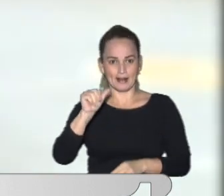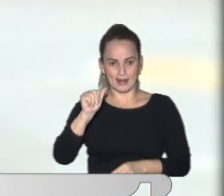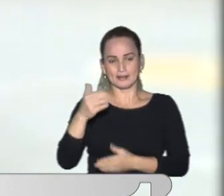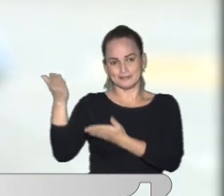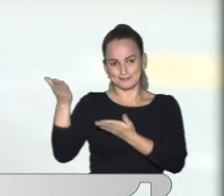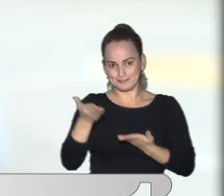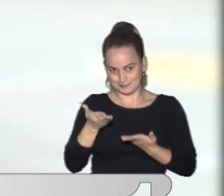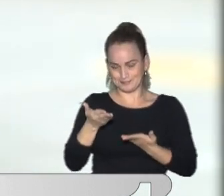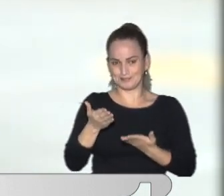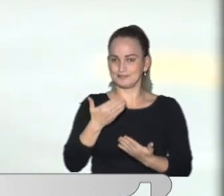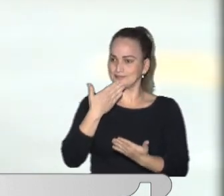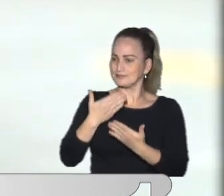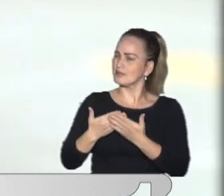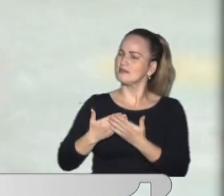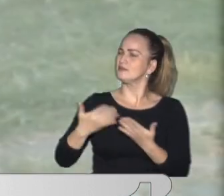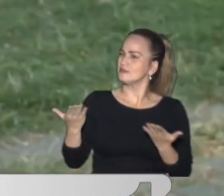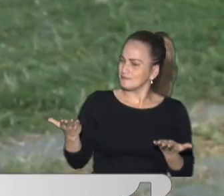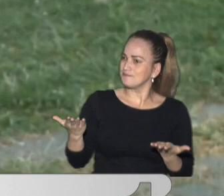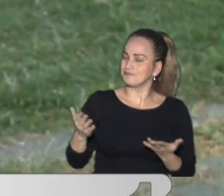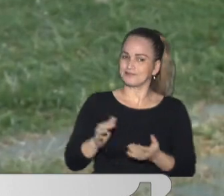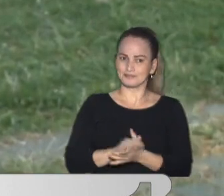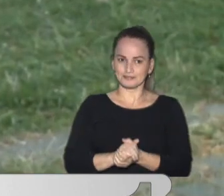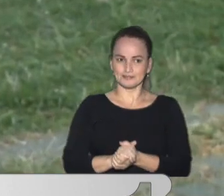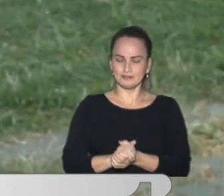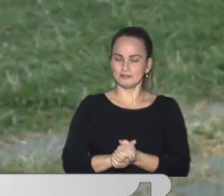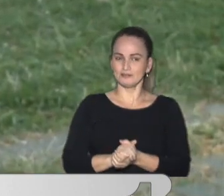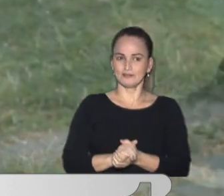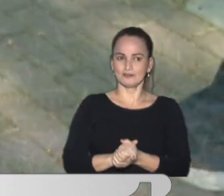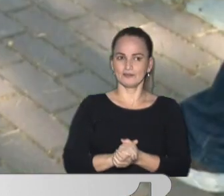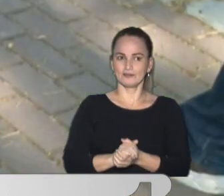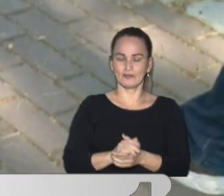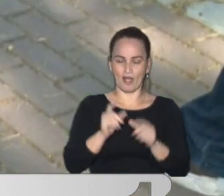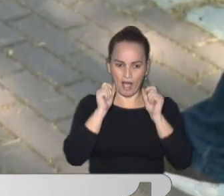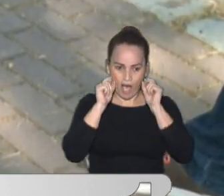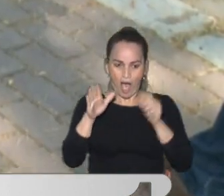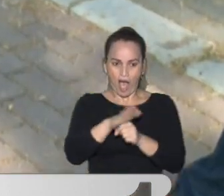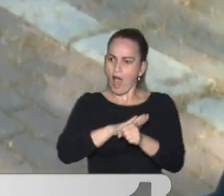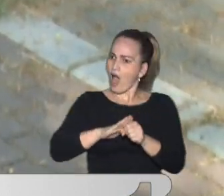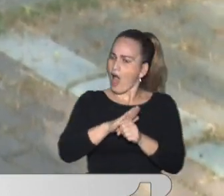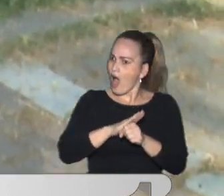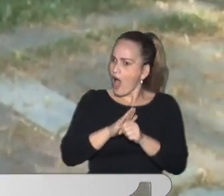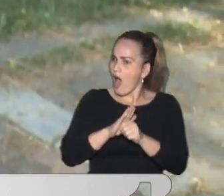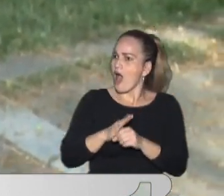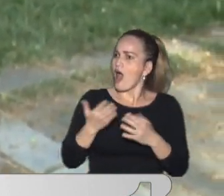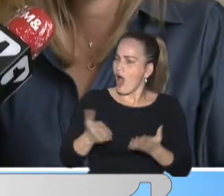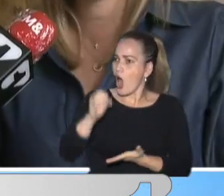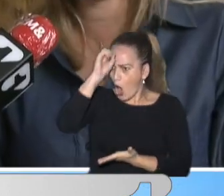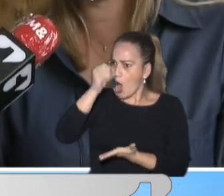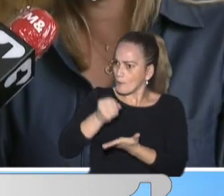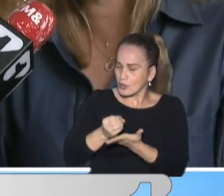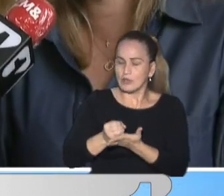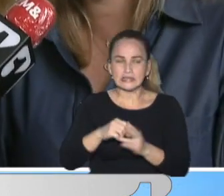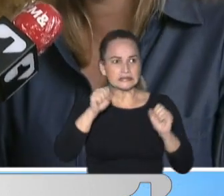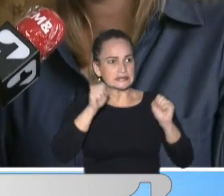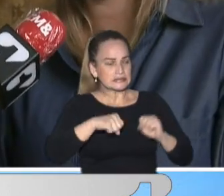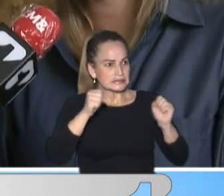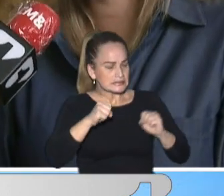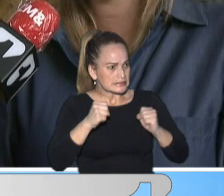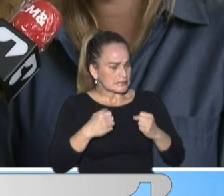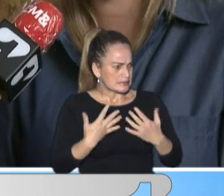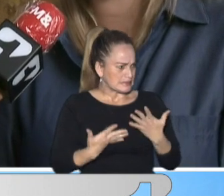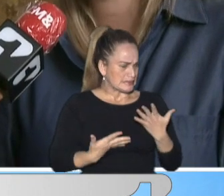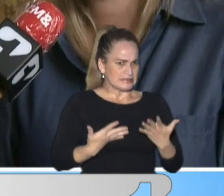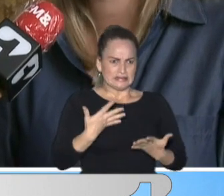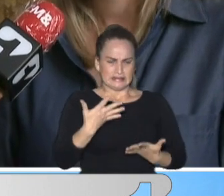¿cuál es ese pronunciamiento que tiene usted después de darse cuenta de este terrible hecho? Bueno, pues estamos absolutamente consternados.